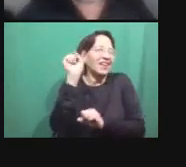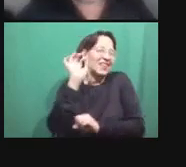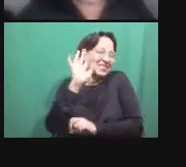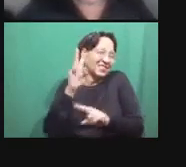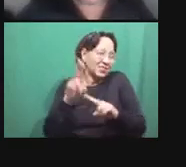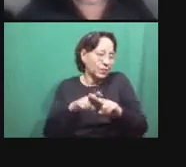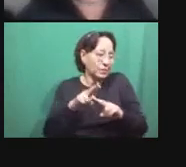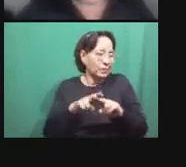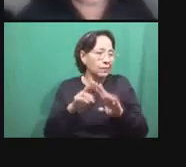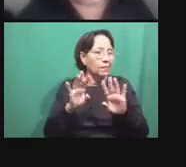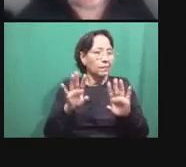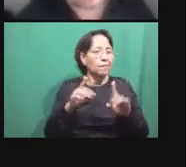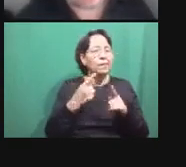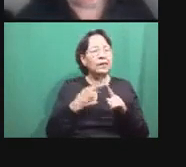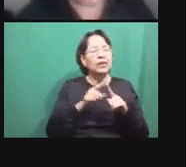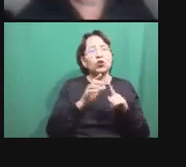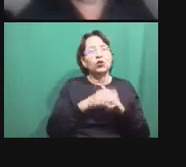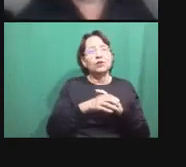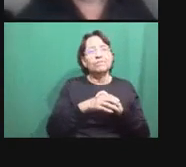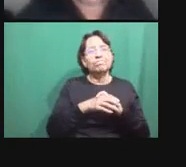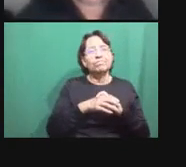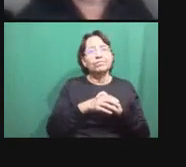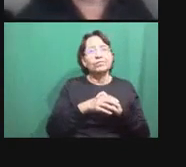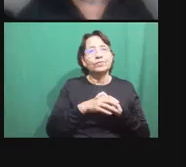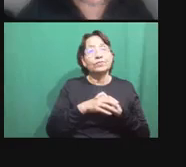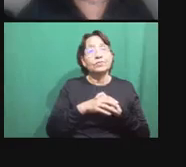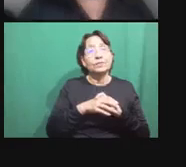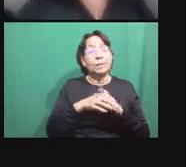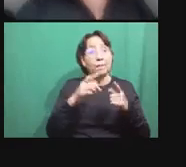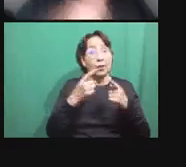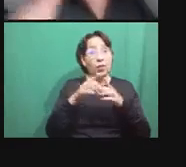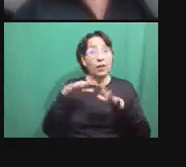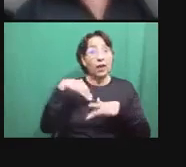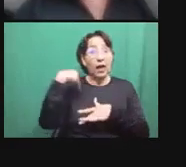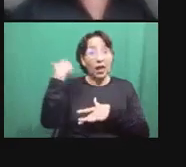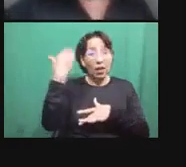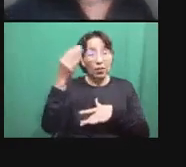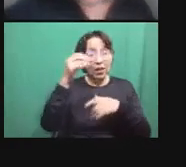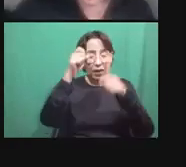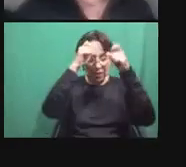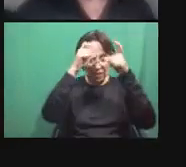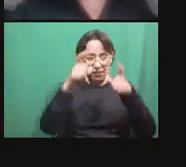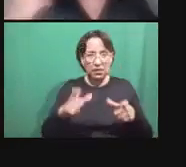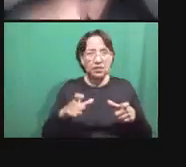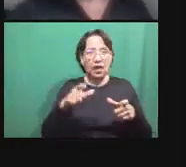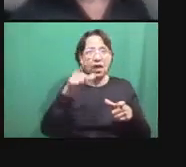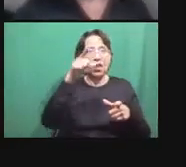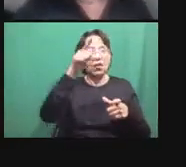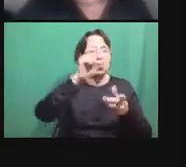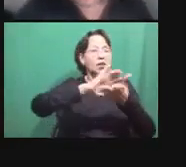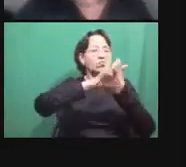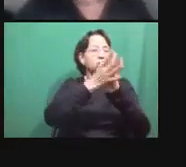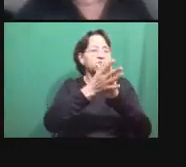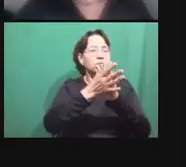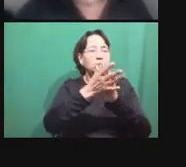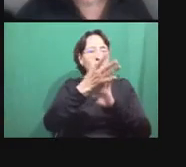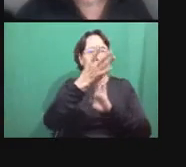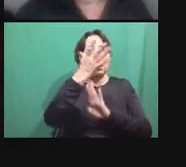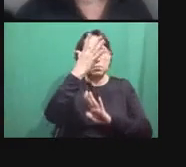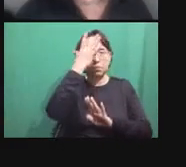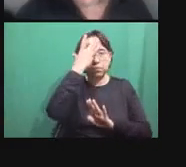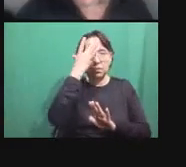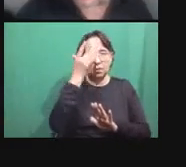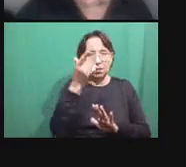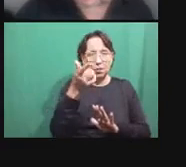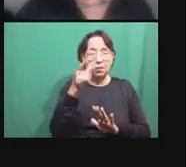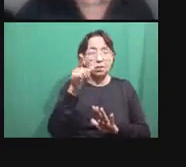particular es que es el Estado quien lo demuele a razón de una obra de infraestructura, es decir, sus propios argumentos desde el poder.